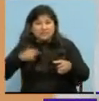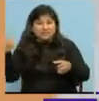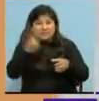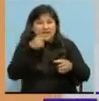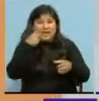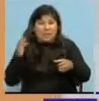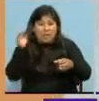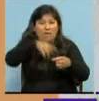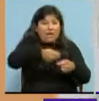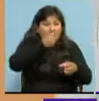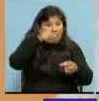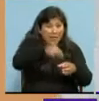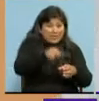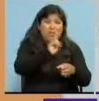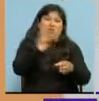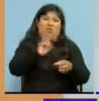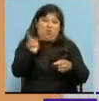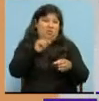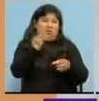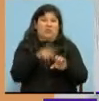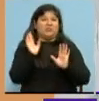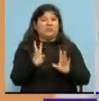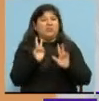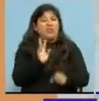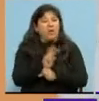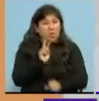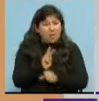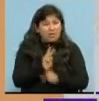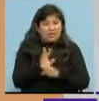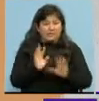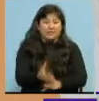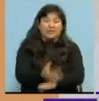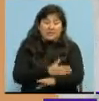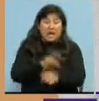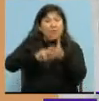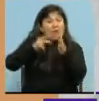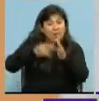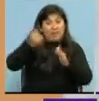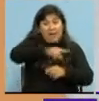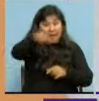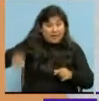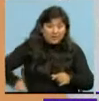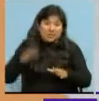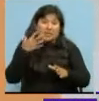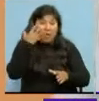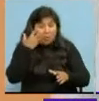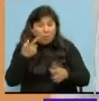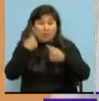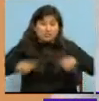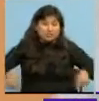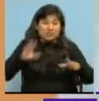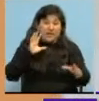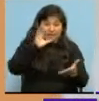ministerio así nosotros podemos trabajar con ellos para evitar este tipo de cosas por supuesto y por favor también recordar que la casa